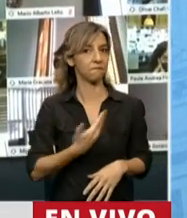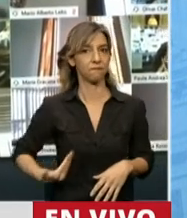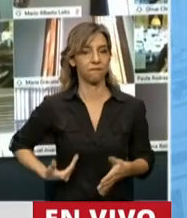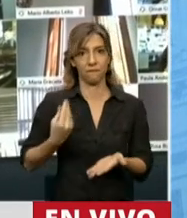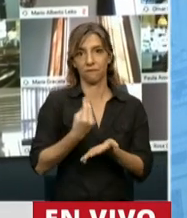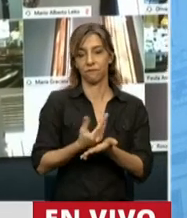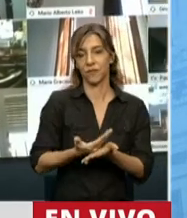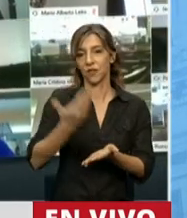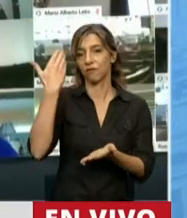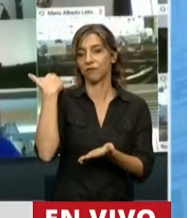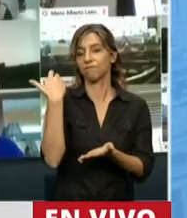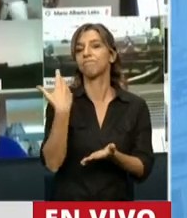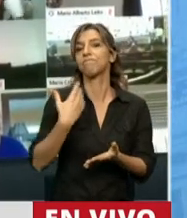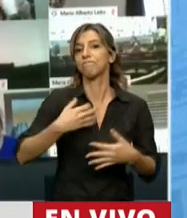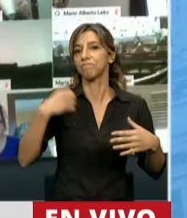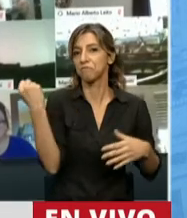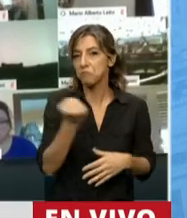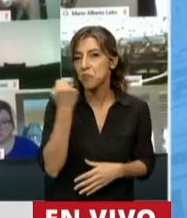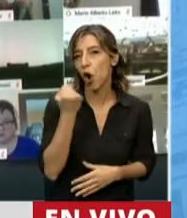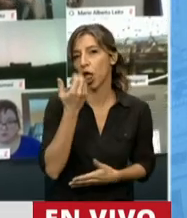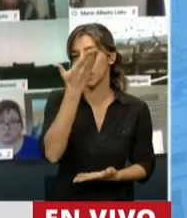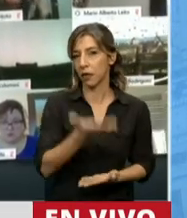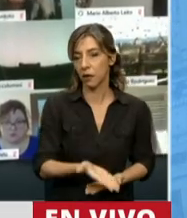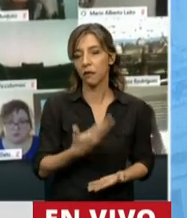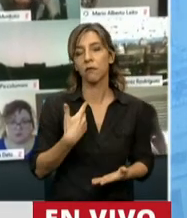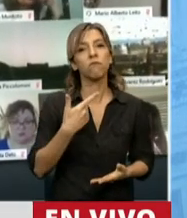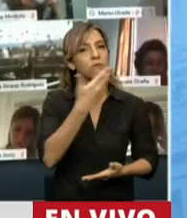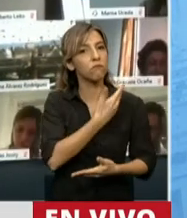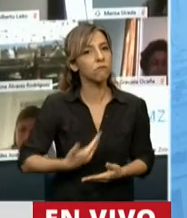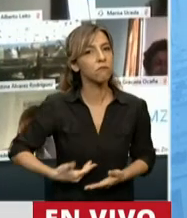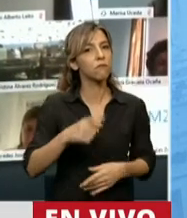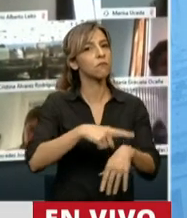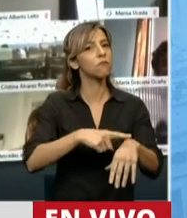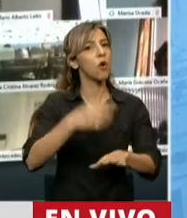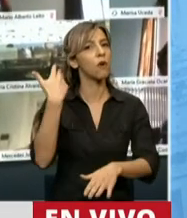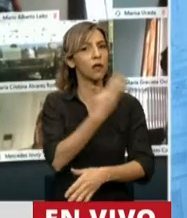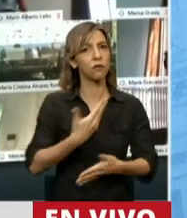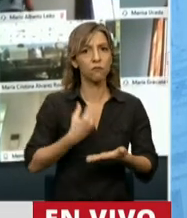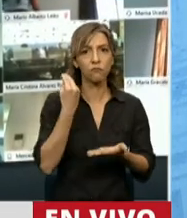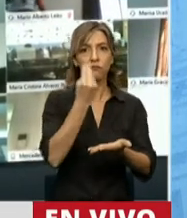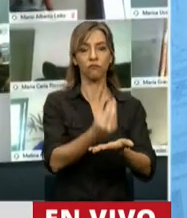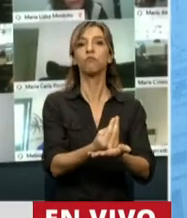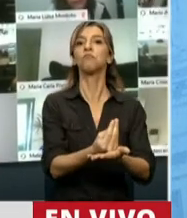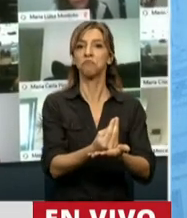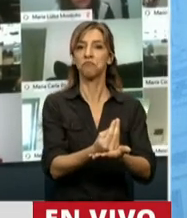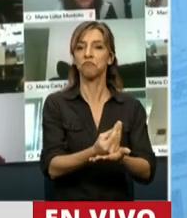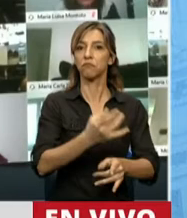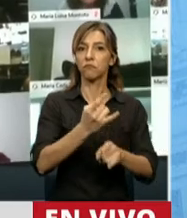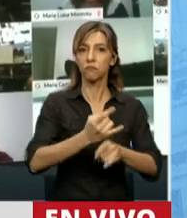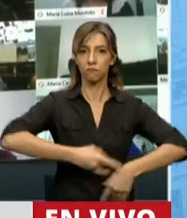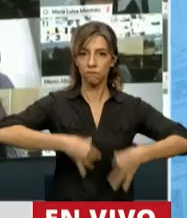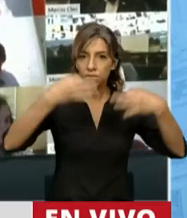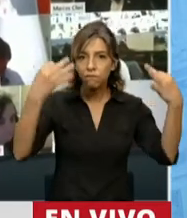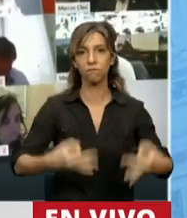Argentina, sobre todo destacar que fue un presidente que gobernó con honestidad, que tuvo los